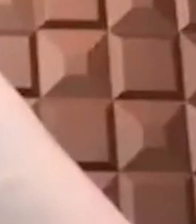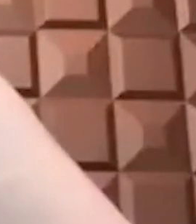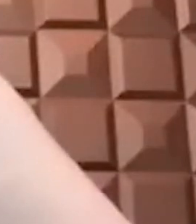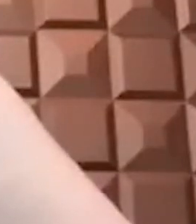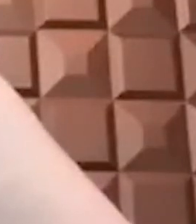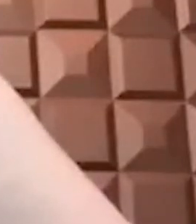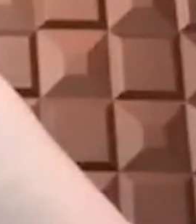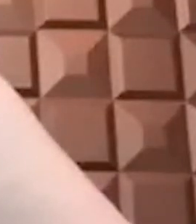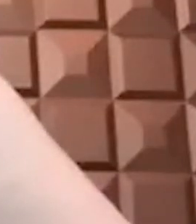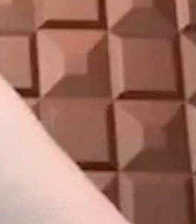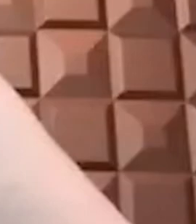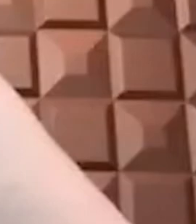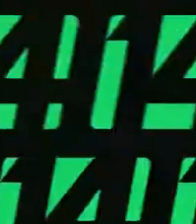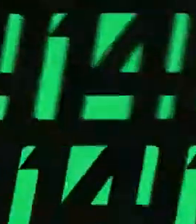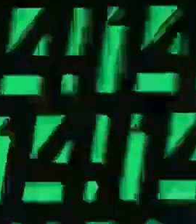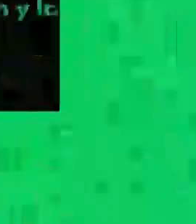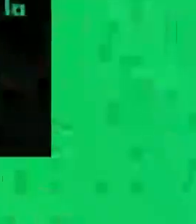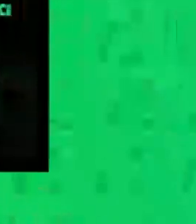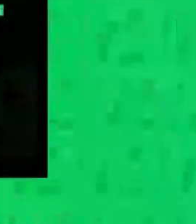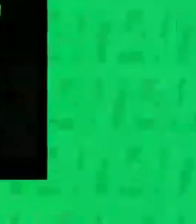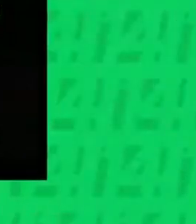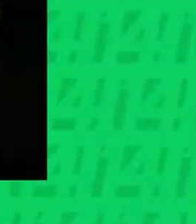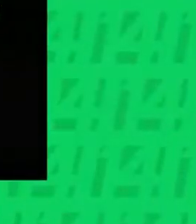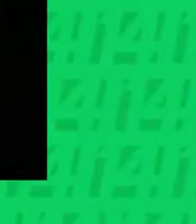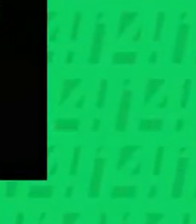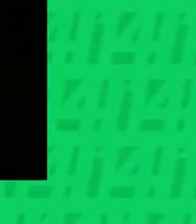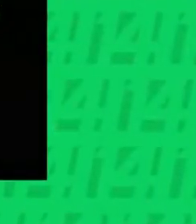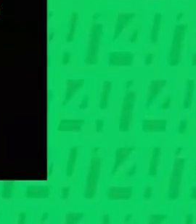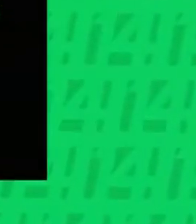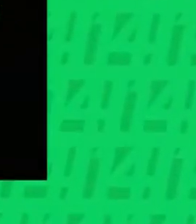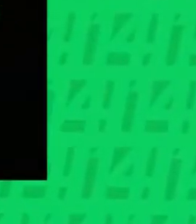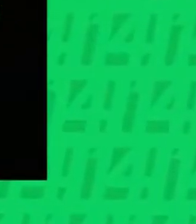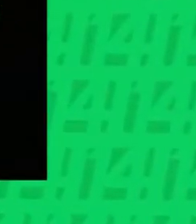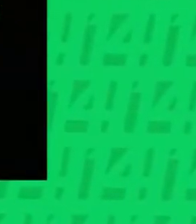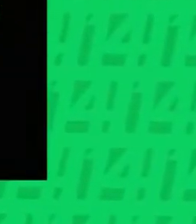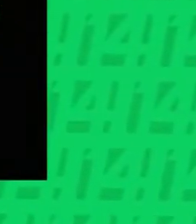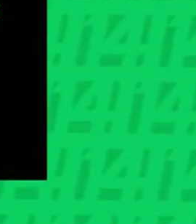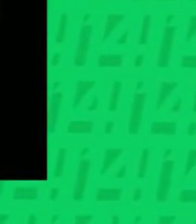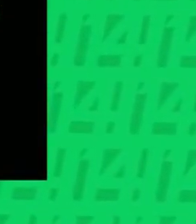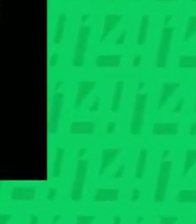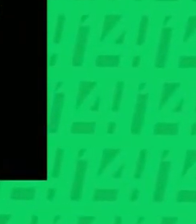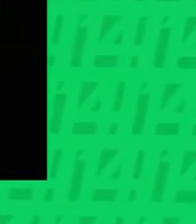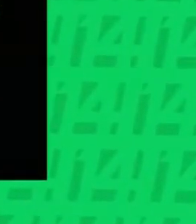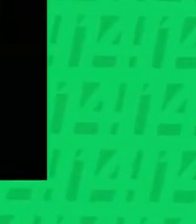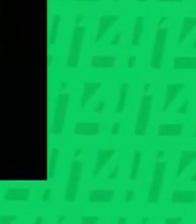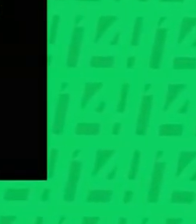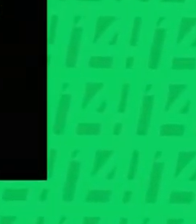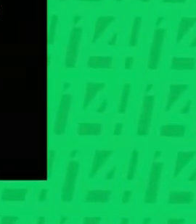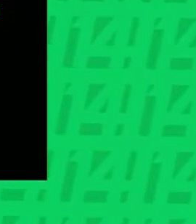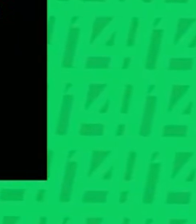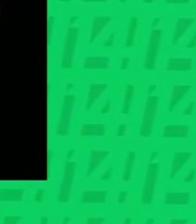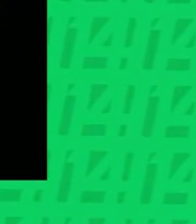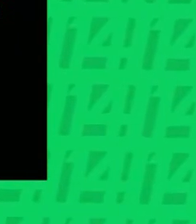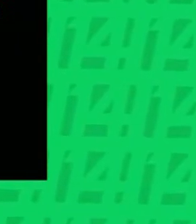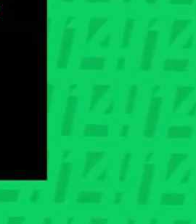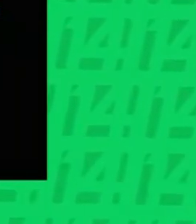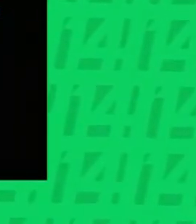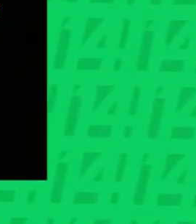la estructura orgánica. Informe especial presenta Fideicomisos, alto a la corrupción y